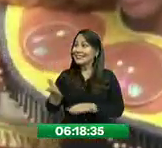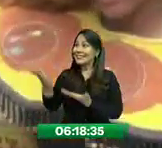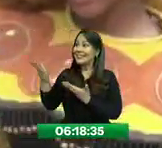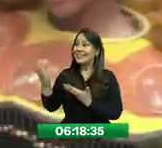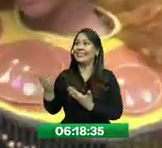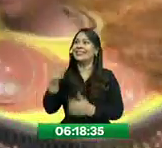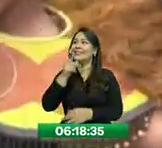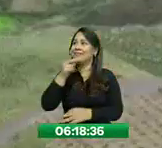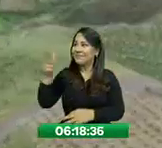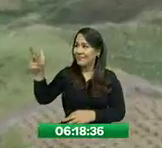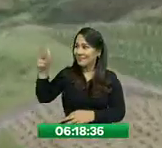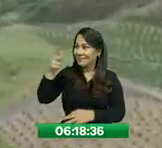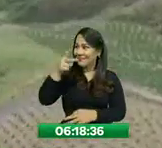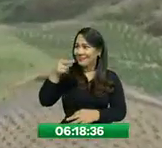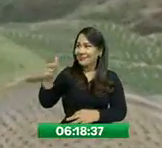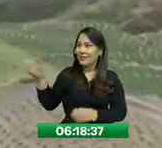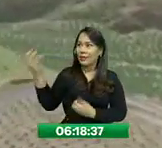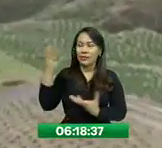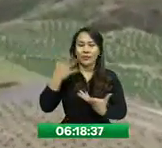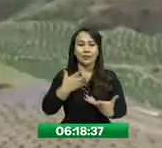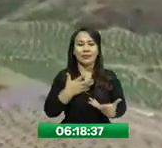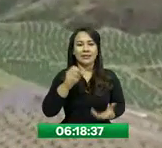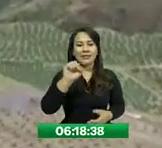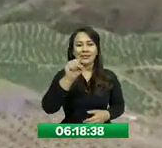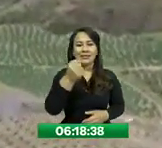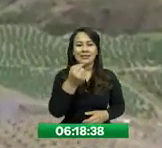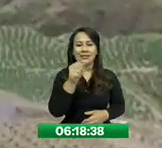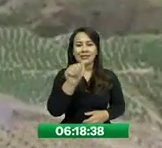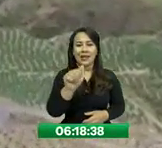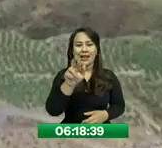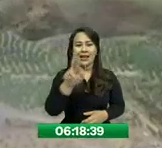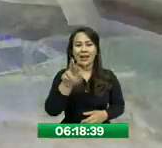Marco Ruiz, informó Sara Naranjo.